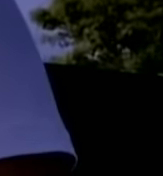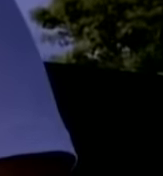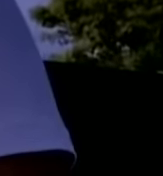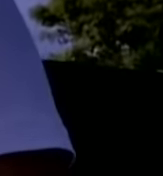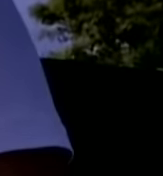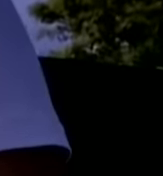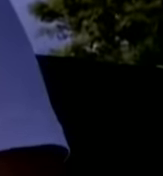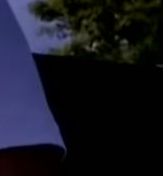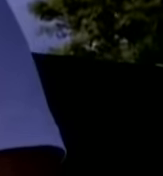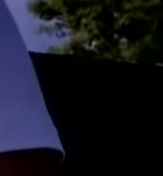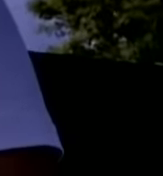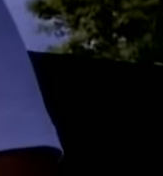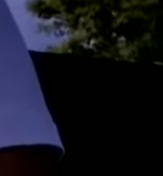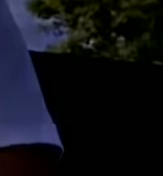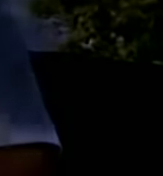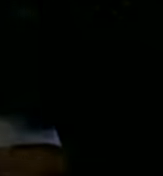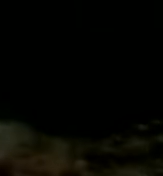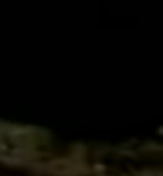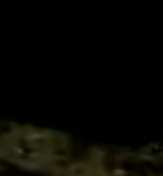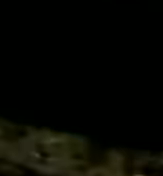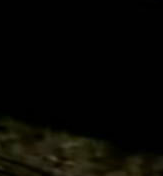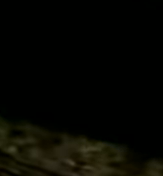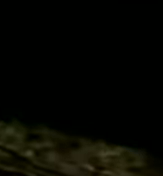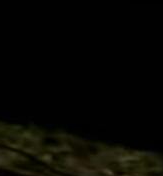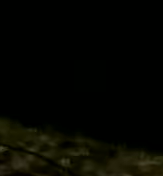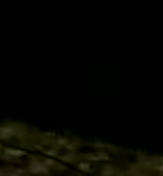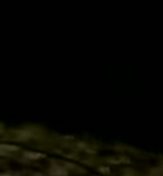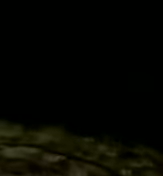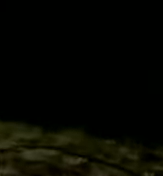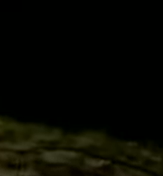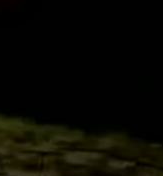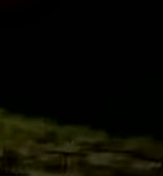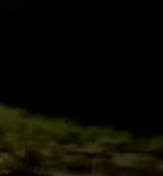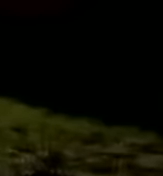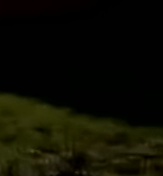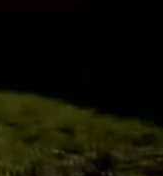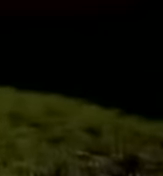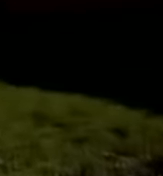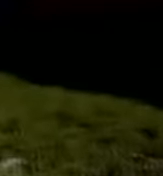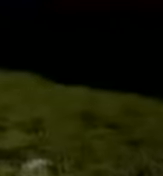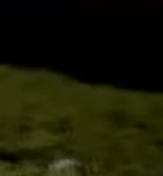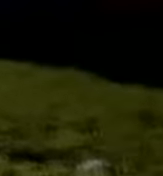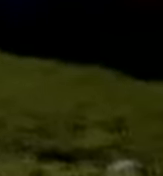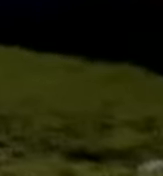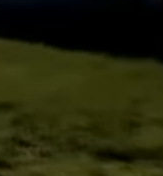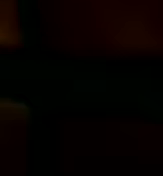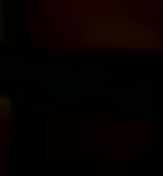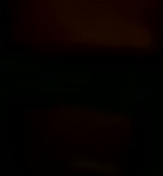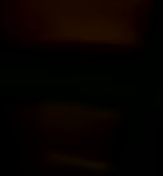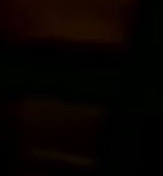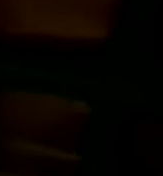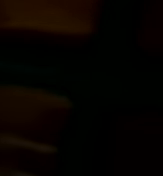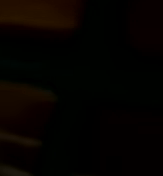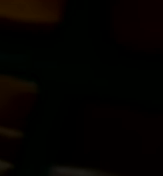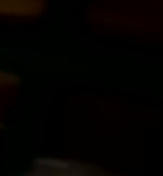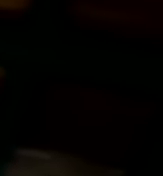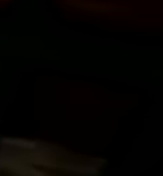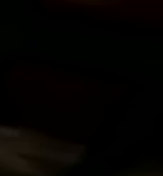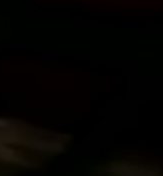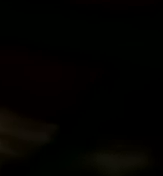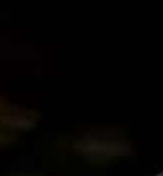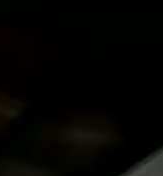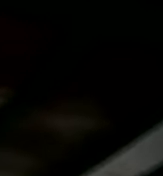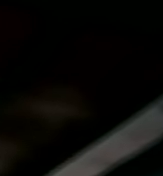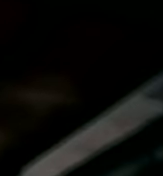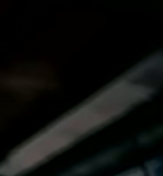la rehabilitación y dotación del liceo. ¿Por qué liceo? Porque el liceo beneficia